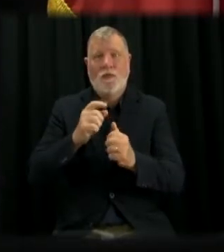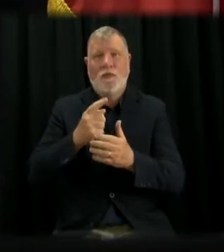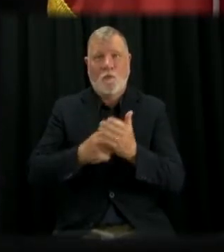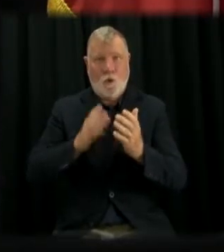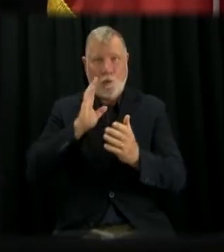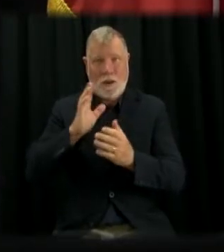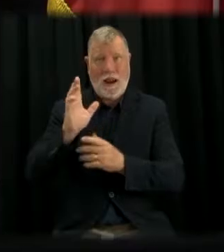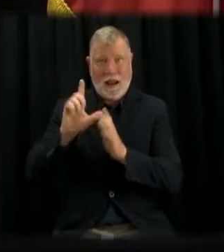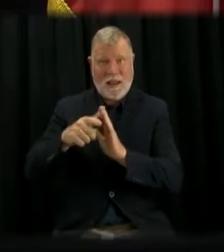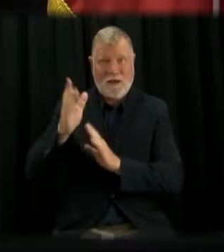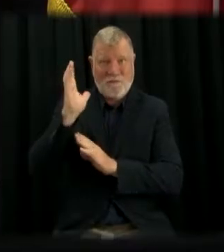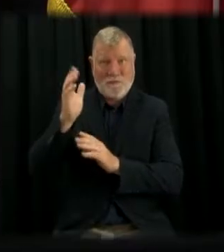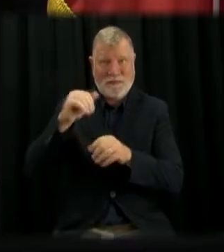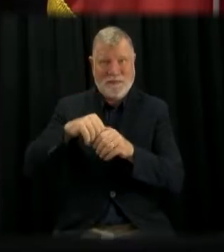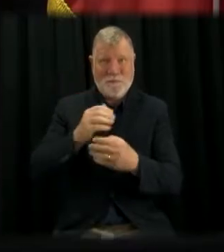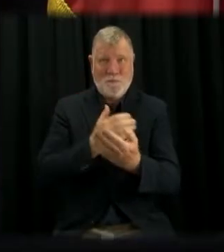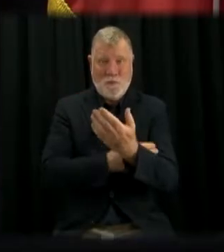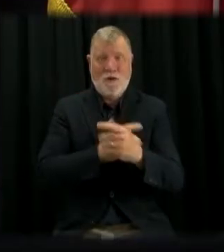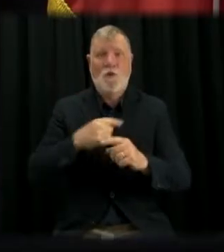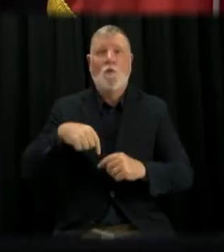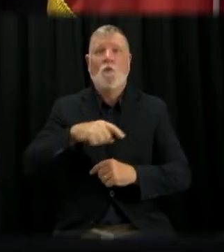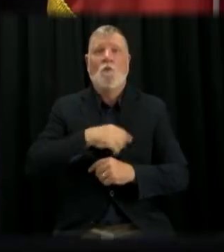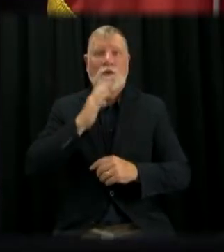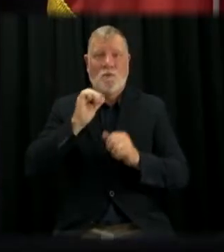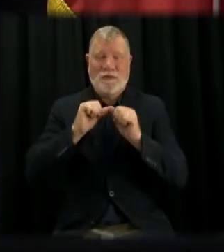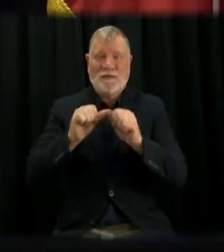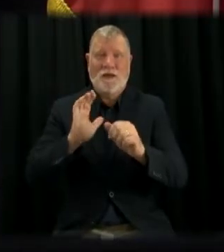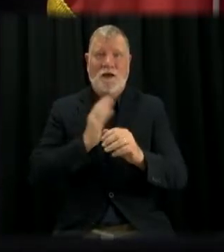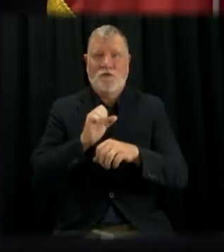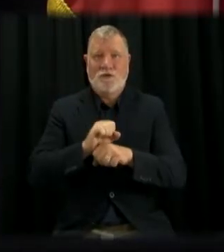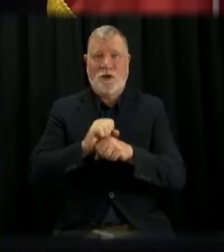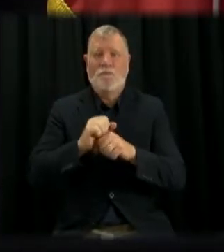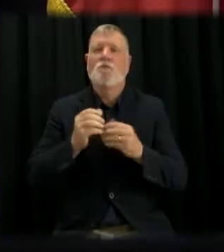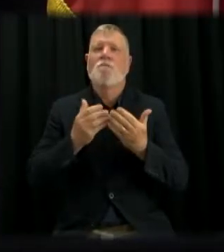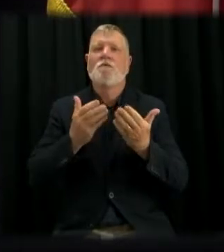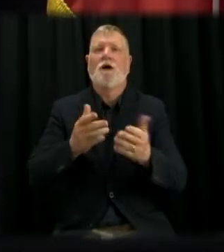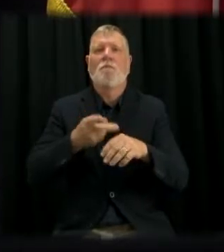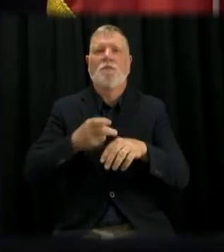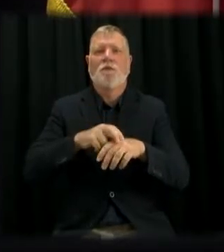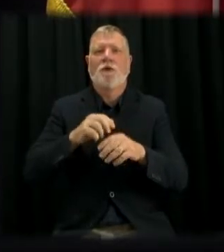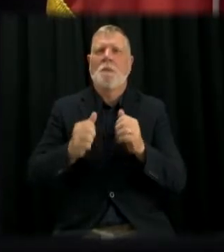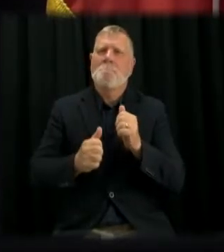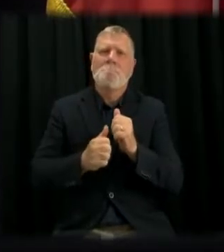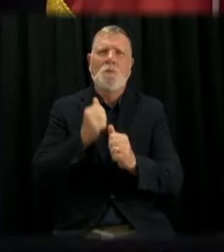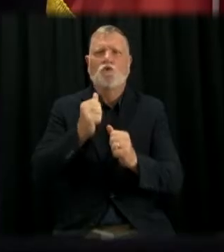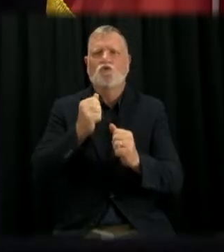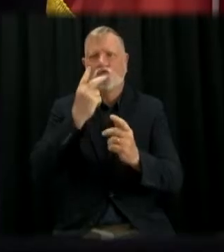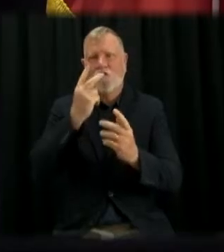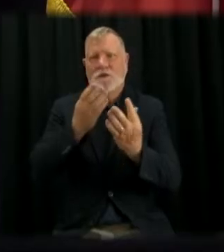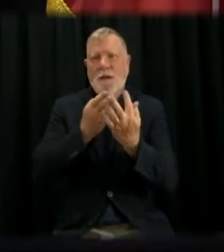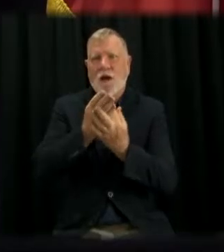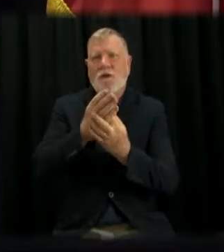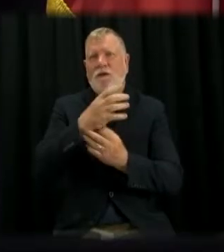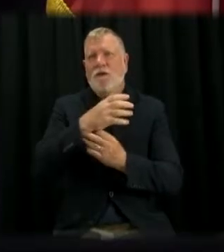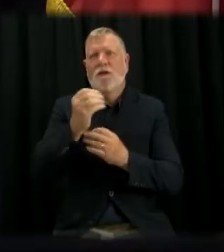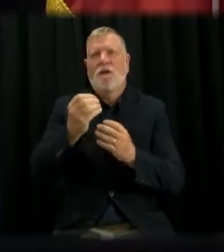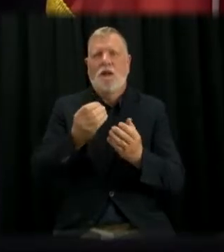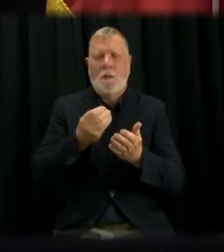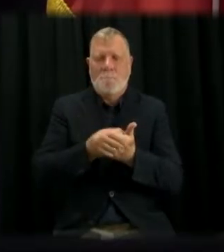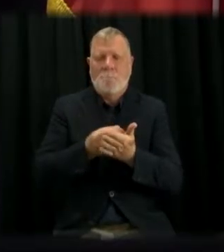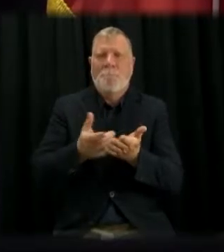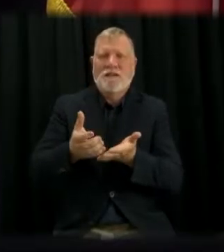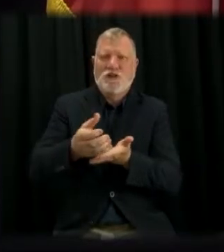del gobierno, y vamos a tener una vista más específica sobre eso más tarde, podemos hacer nuestro trabajo para ofrecerle a Puerto Rico un proceso de presupuesto